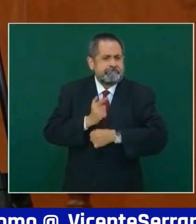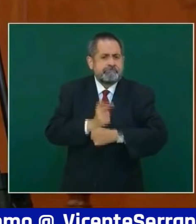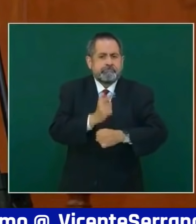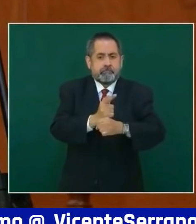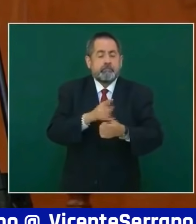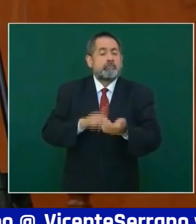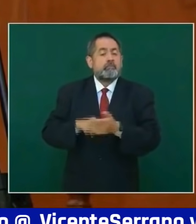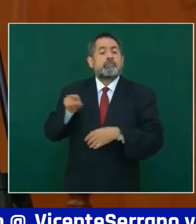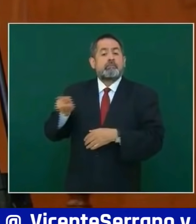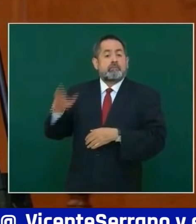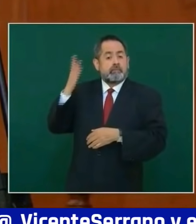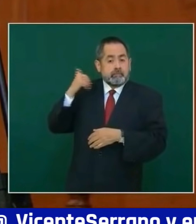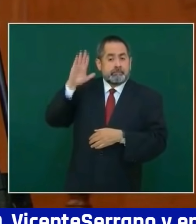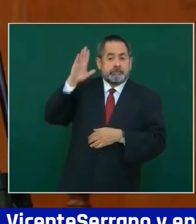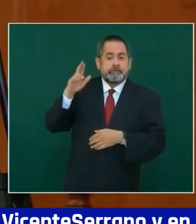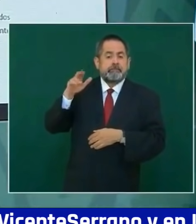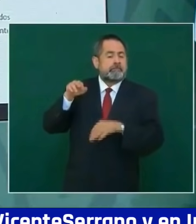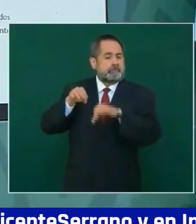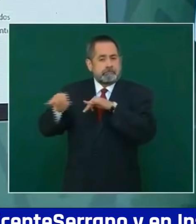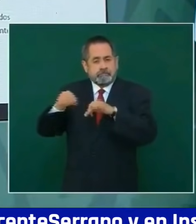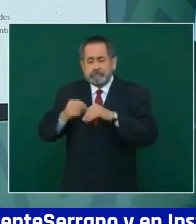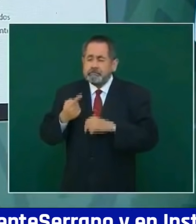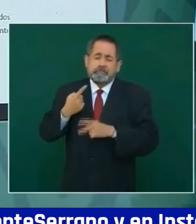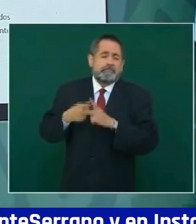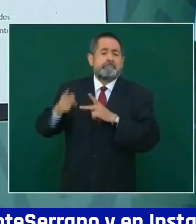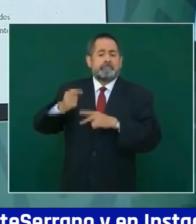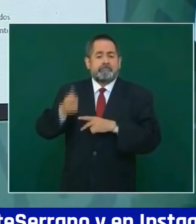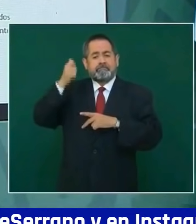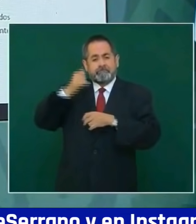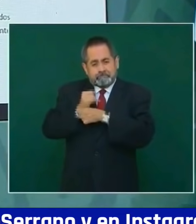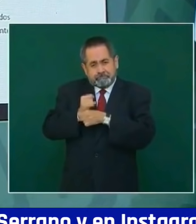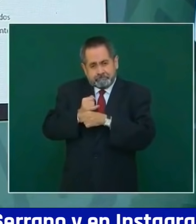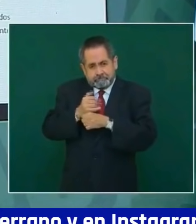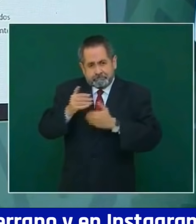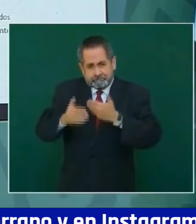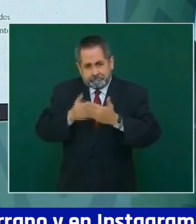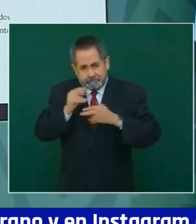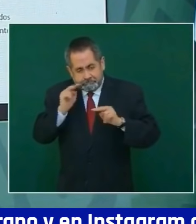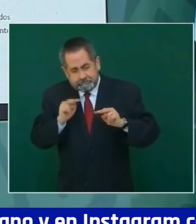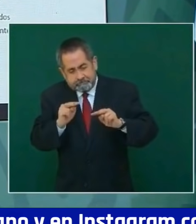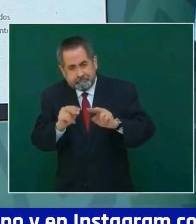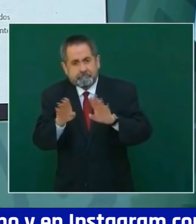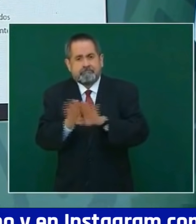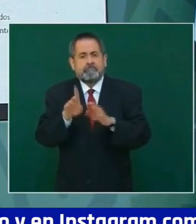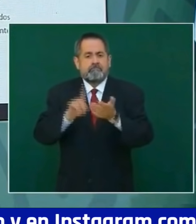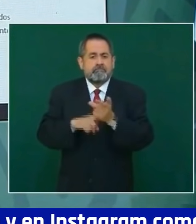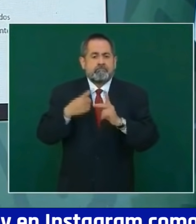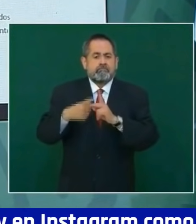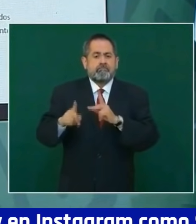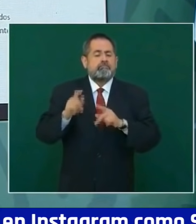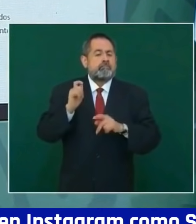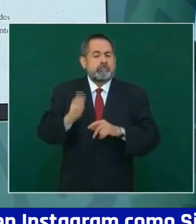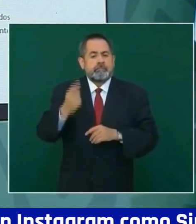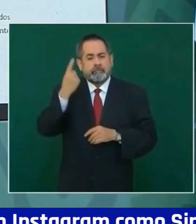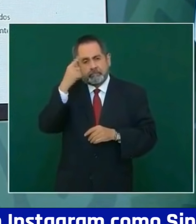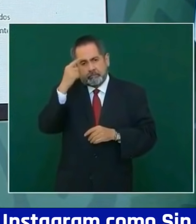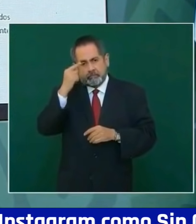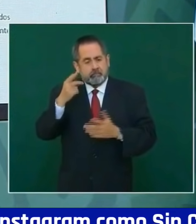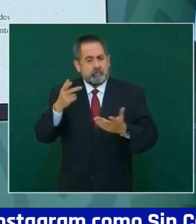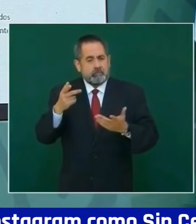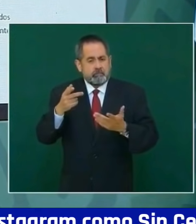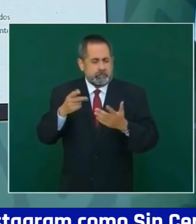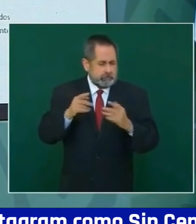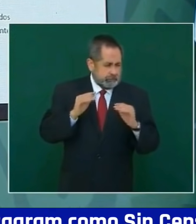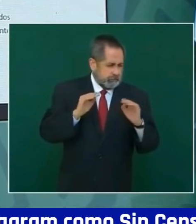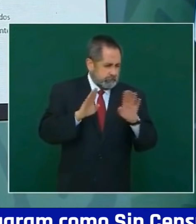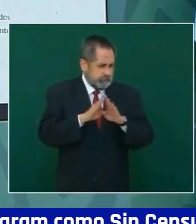Ella trabajó en los primeros estudios que se hicieron para